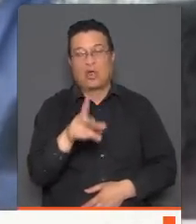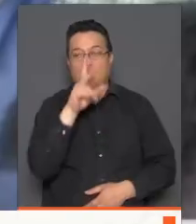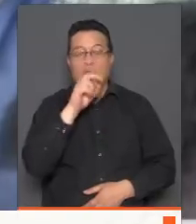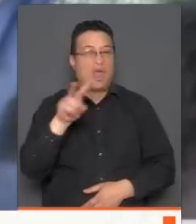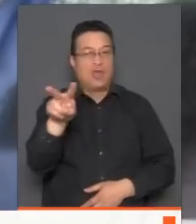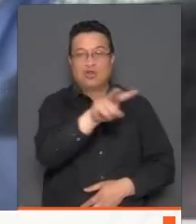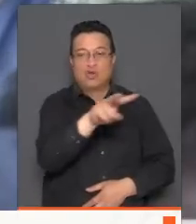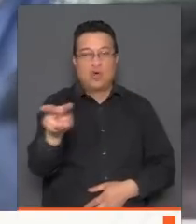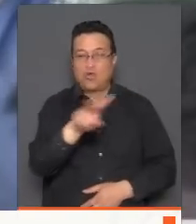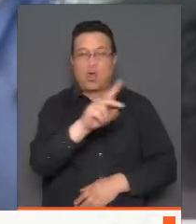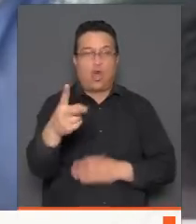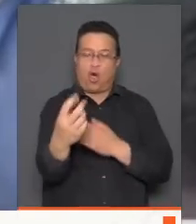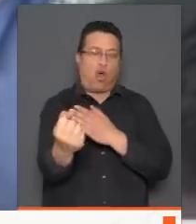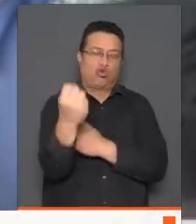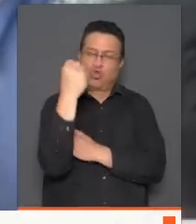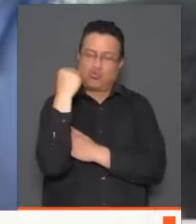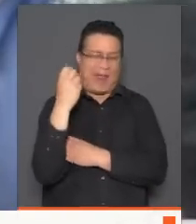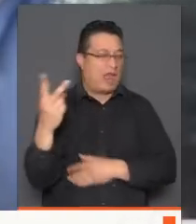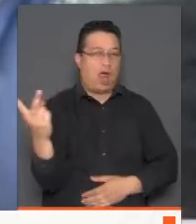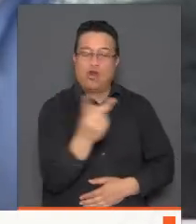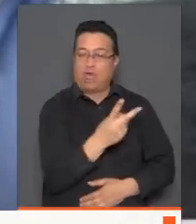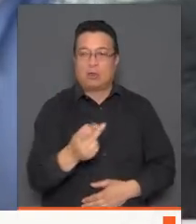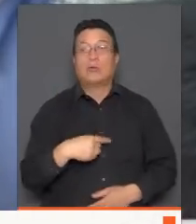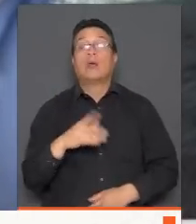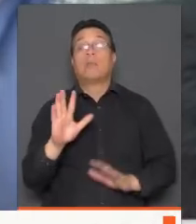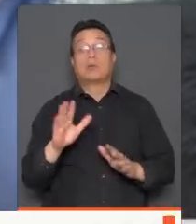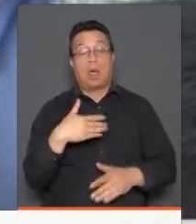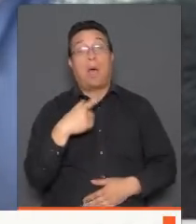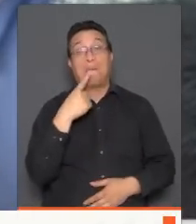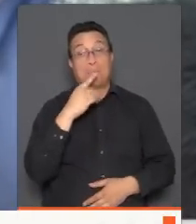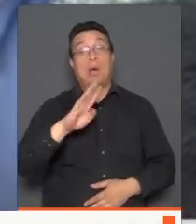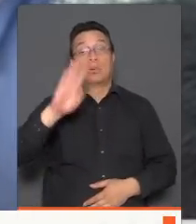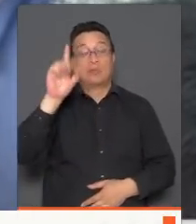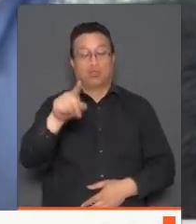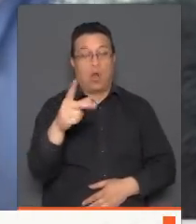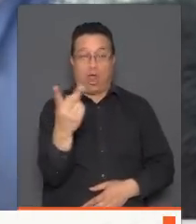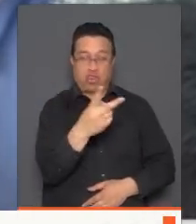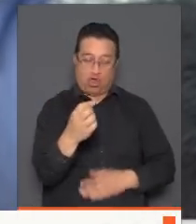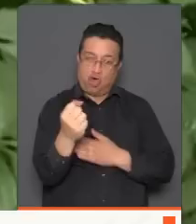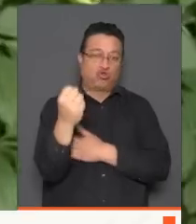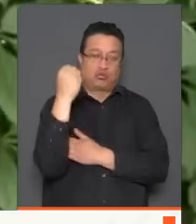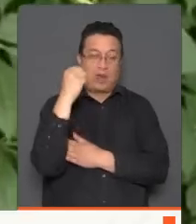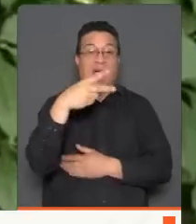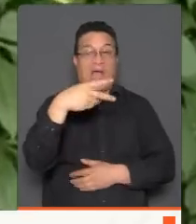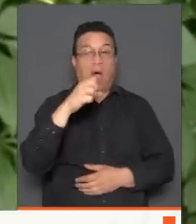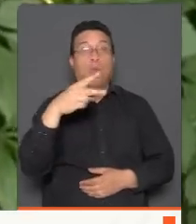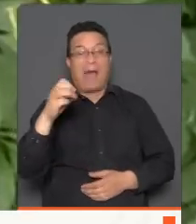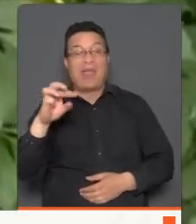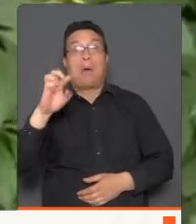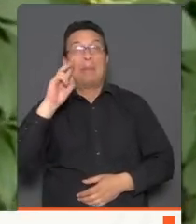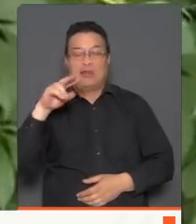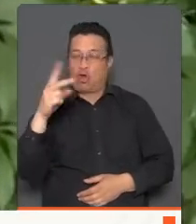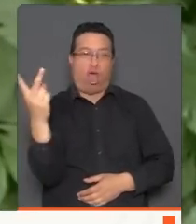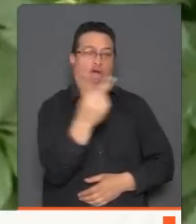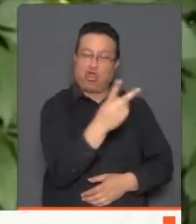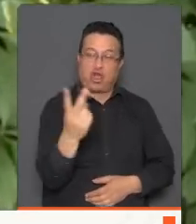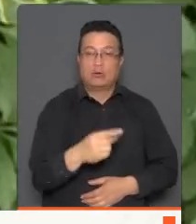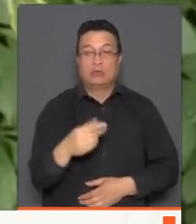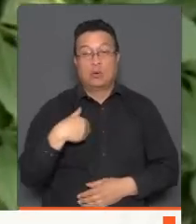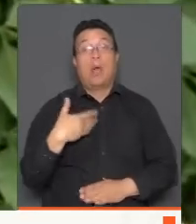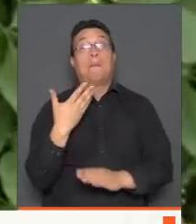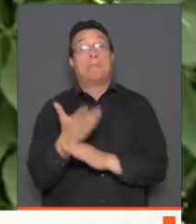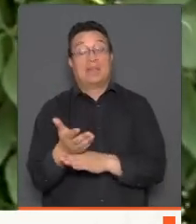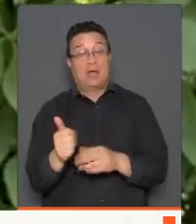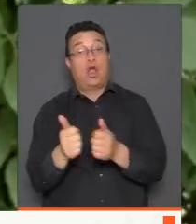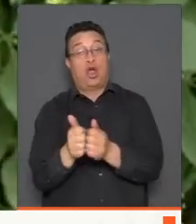de. Diputado, pidan la Sí, son palabra, un par de por conchas de su madre, favor. Ahumada y Pino. Le he exigido a mis colegas